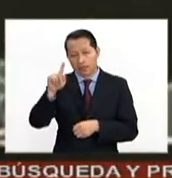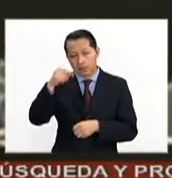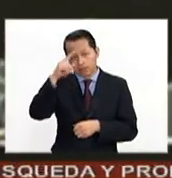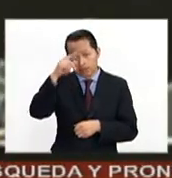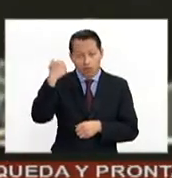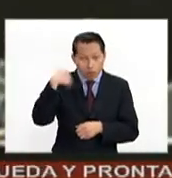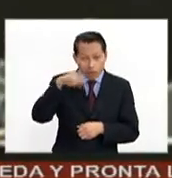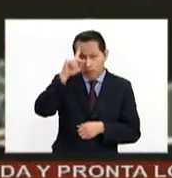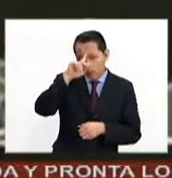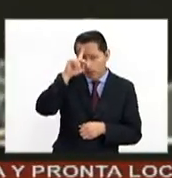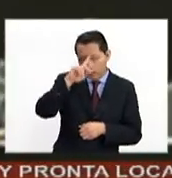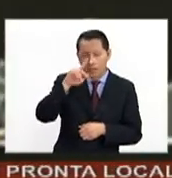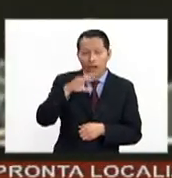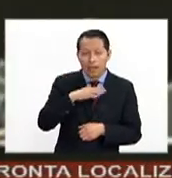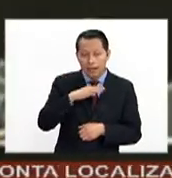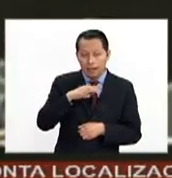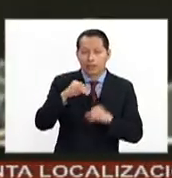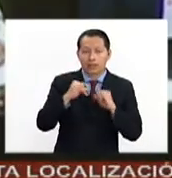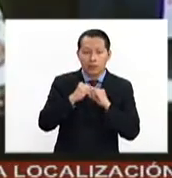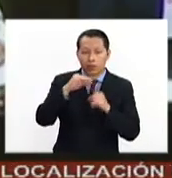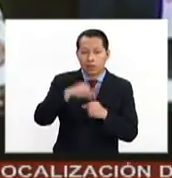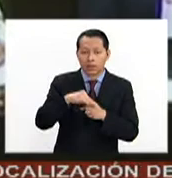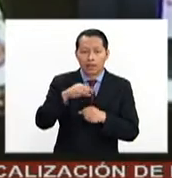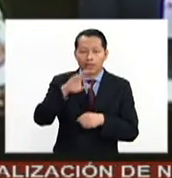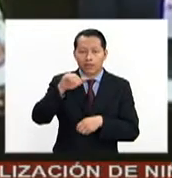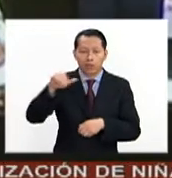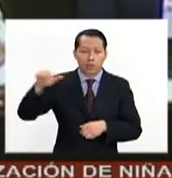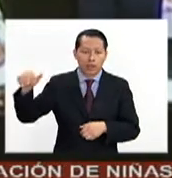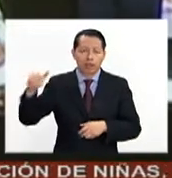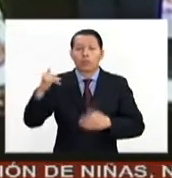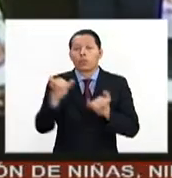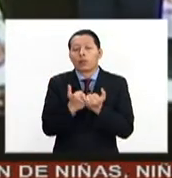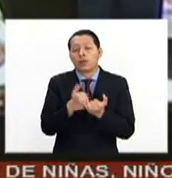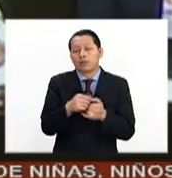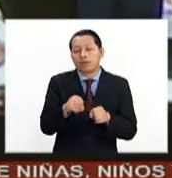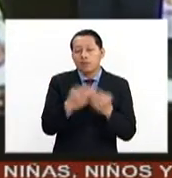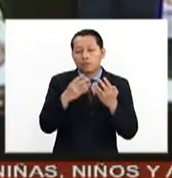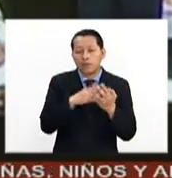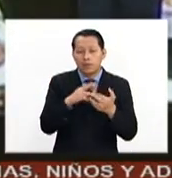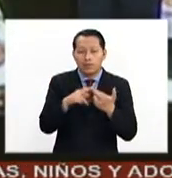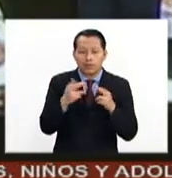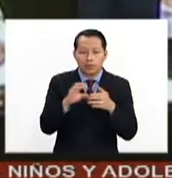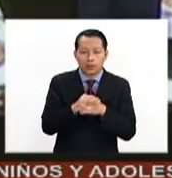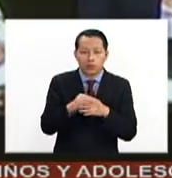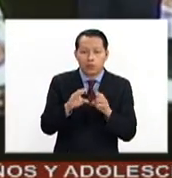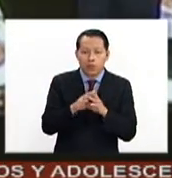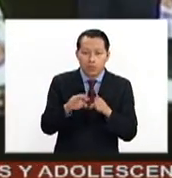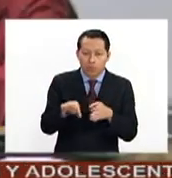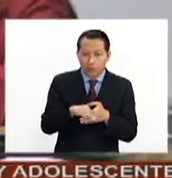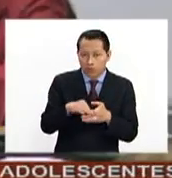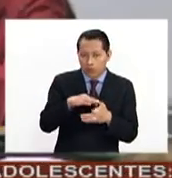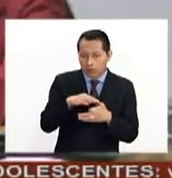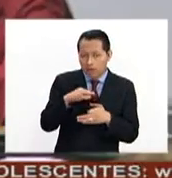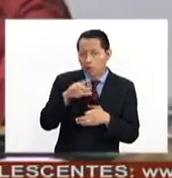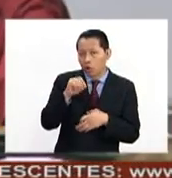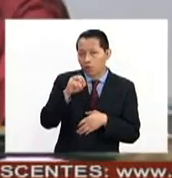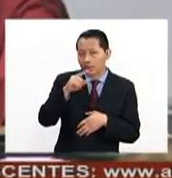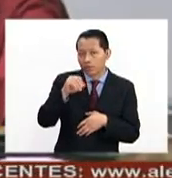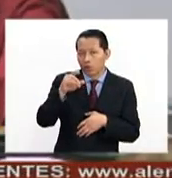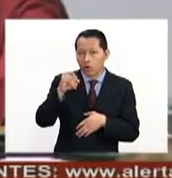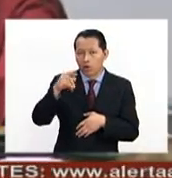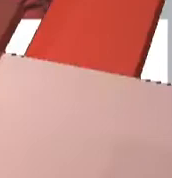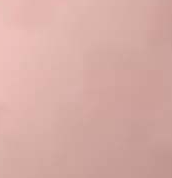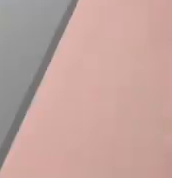o fue consejero del Instituto Electoral de Michoacán y, bueno, pues también se le relaciona cercano al consejero Lorenzo Córdoba.